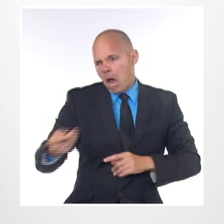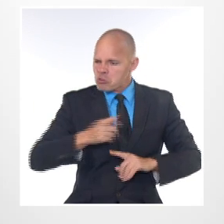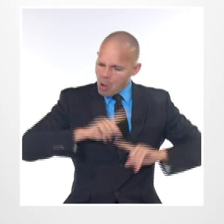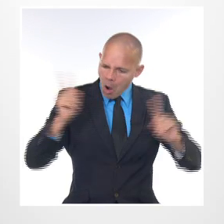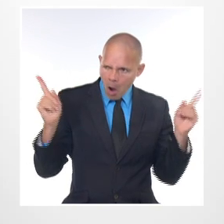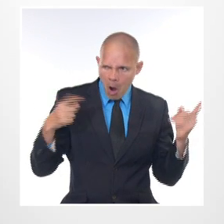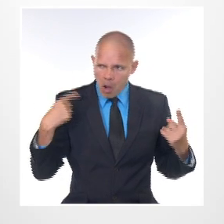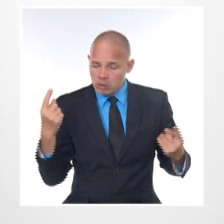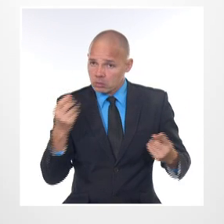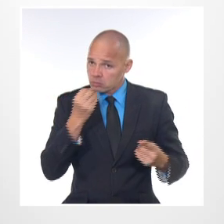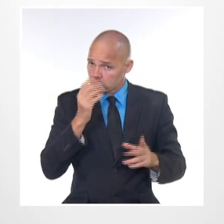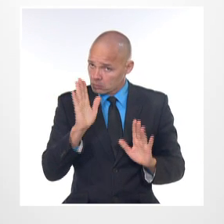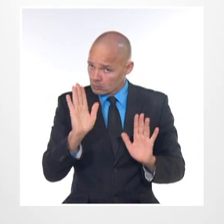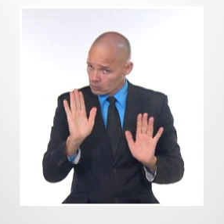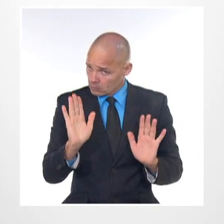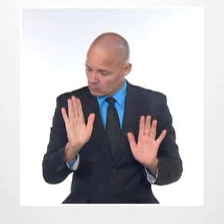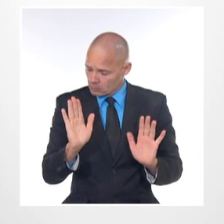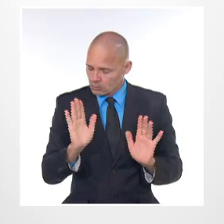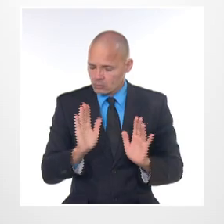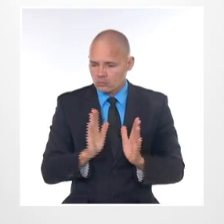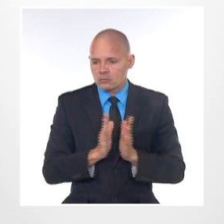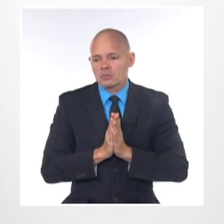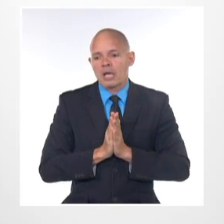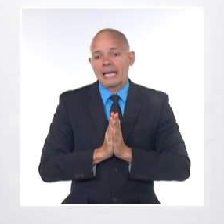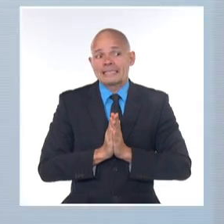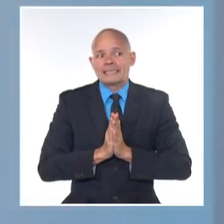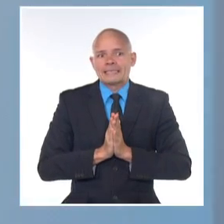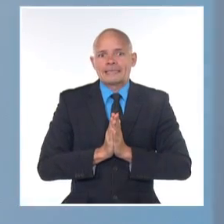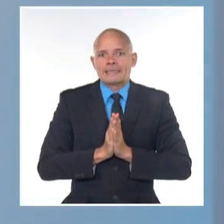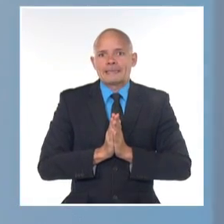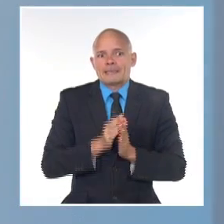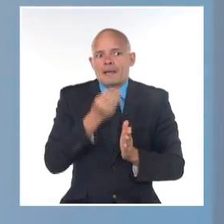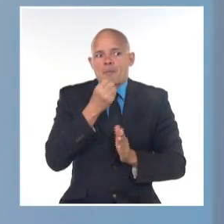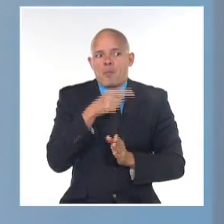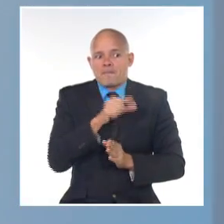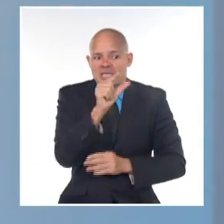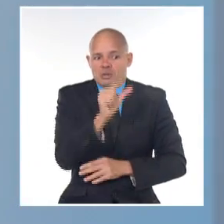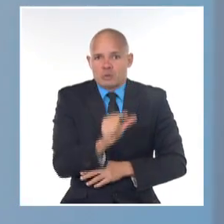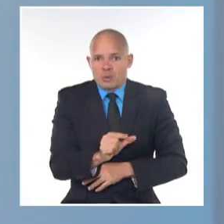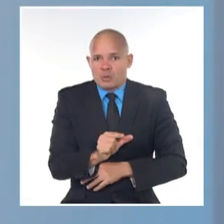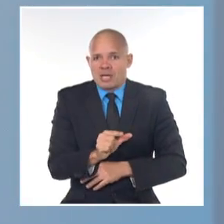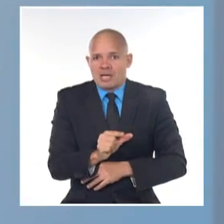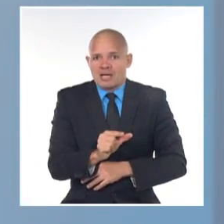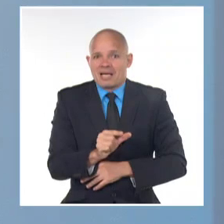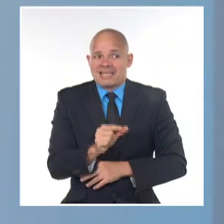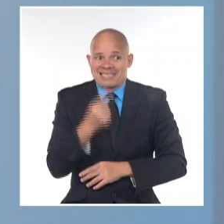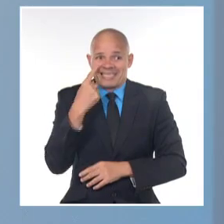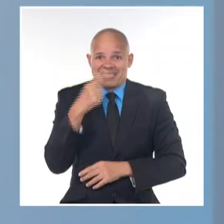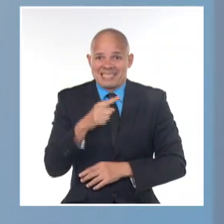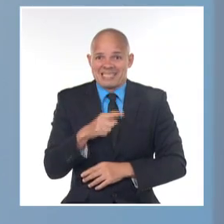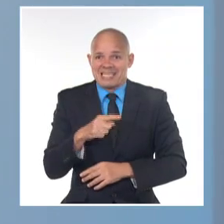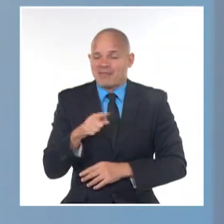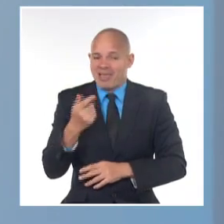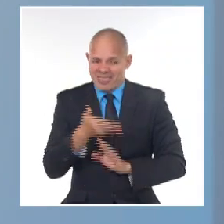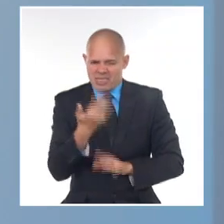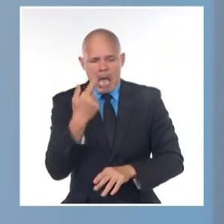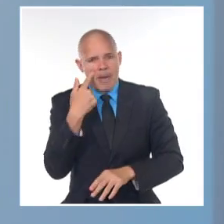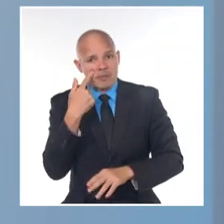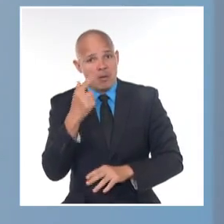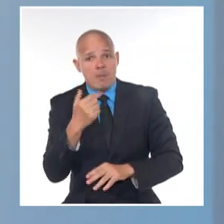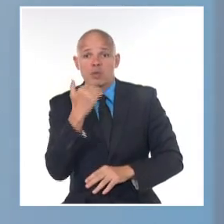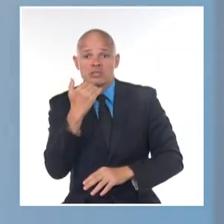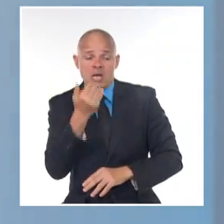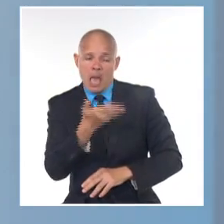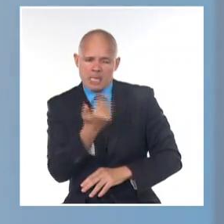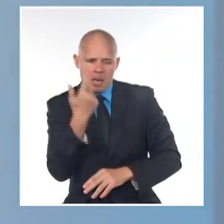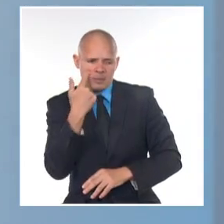esa acción pasiva pueda pasar entonces a que la persona realice una oposición al accionar y esa oposición dejó de ser pasiva